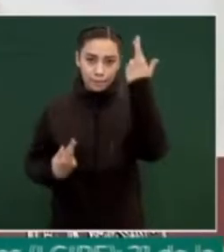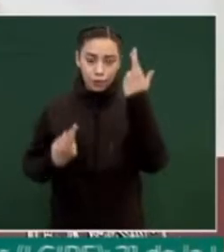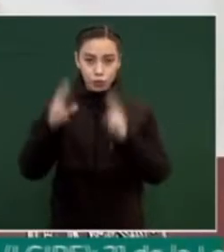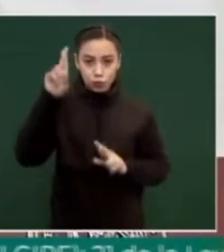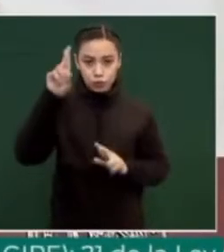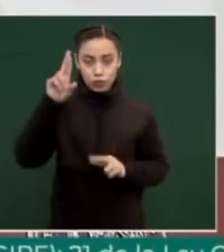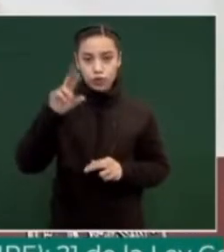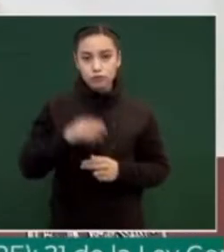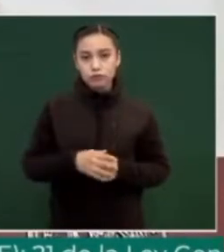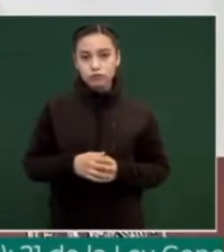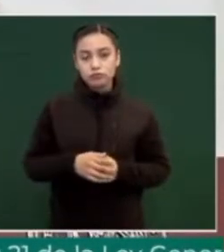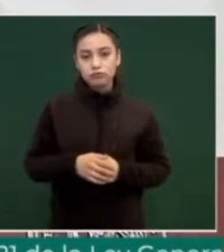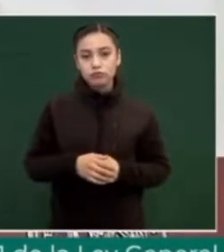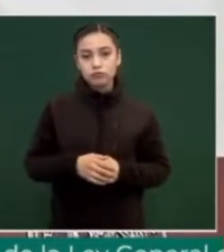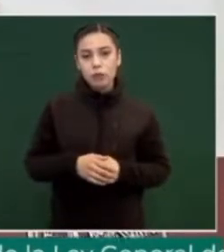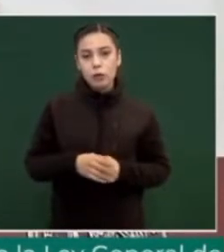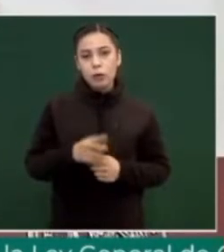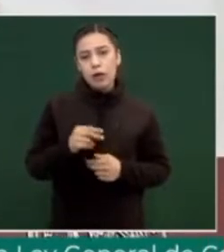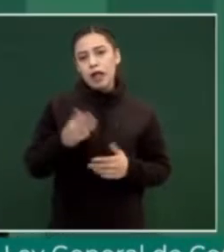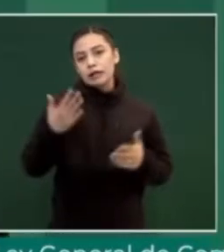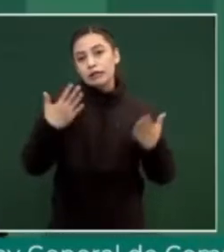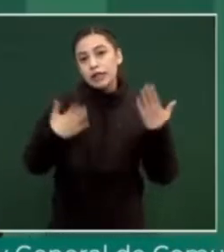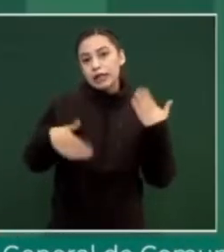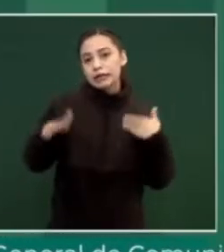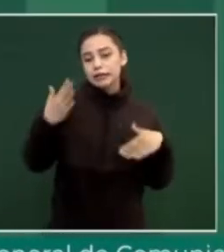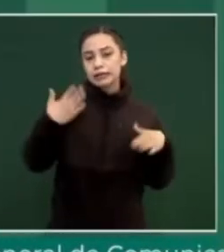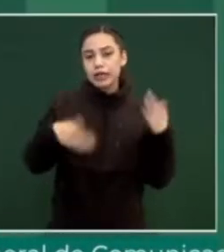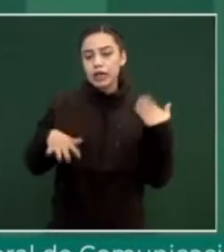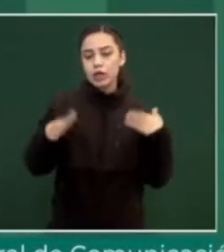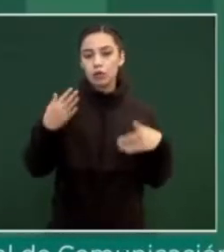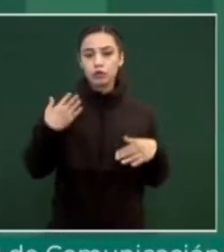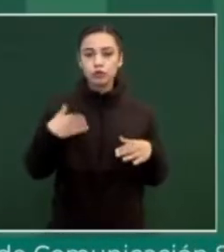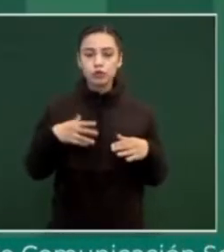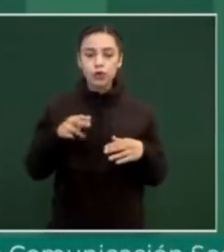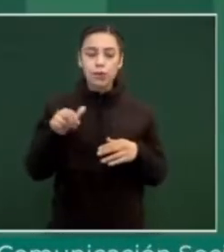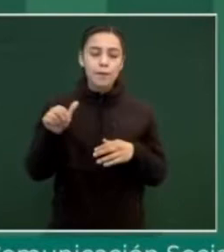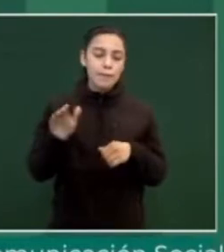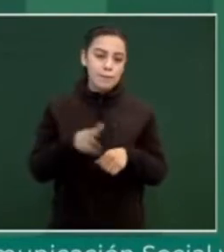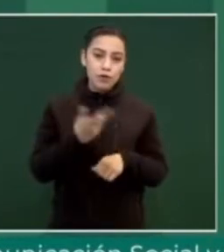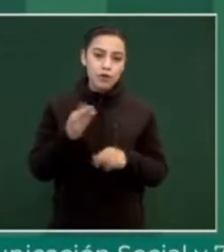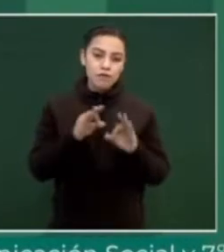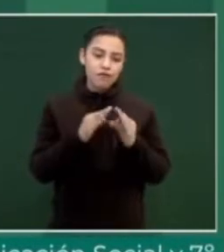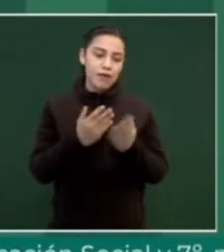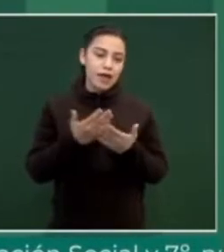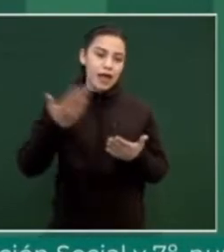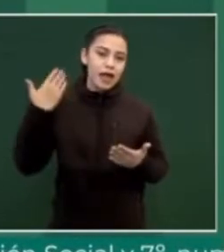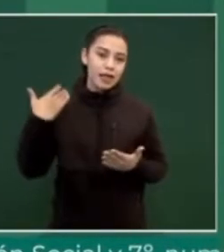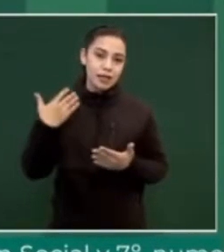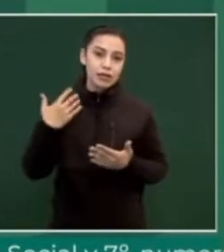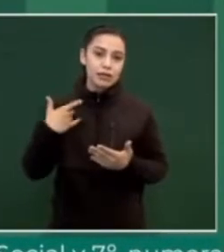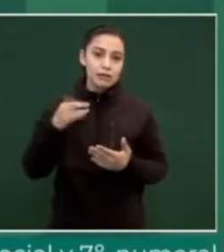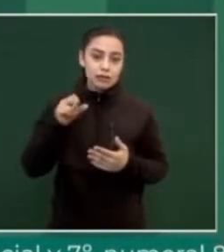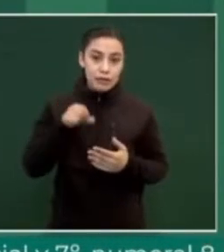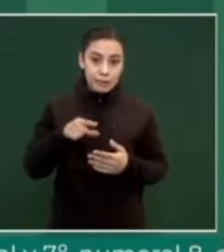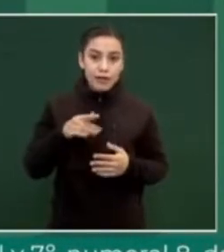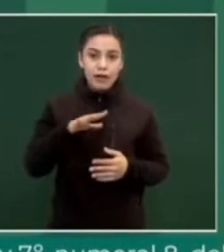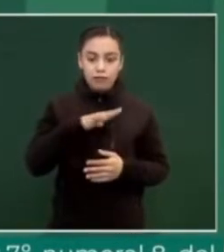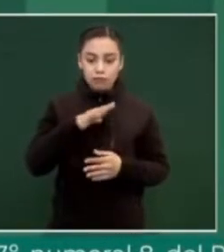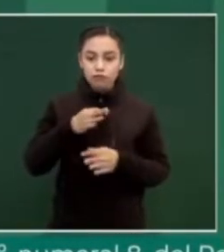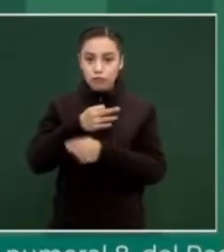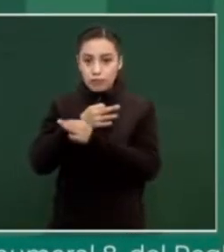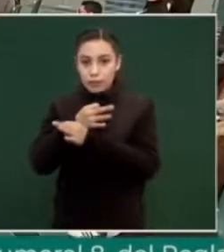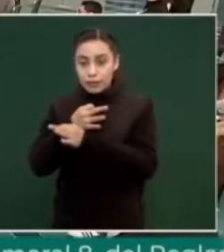no solo porque se cansan de ser como eran sino porque hay tentaciones todo el tiempo